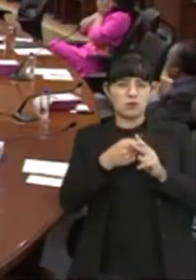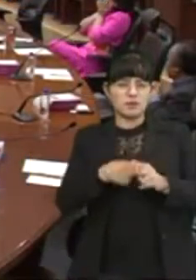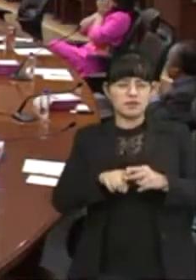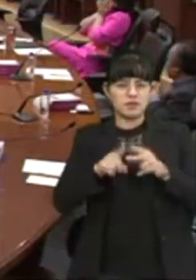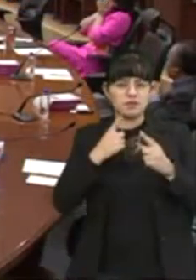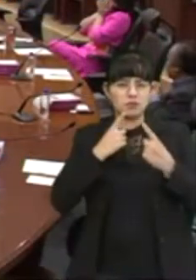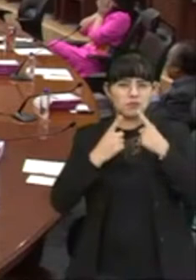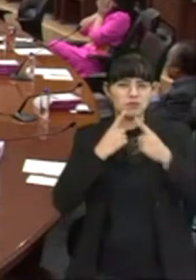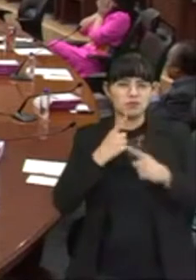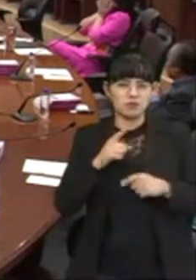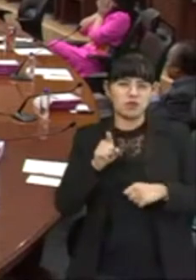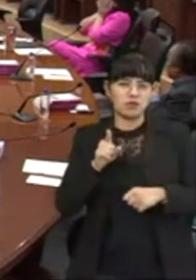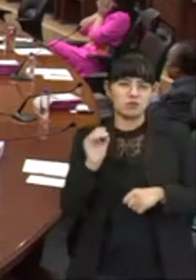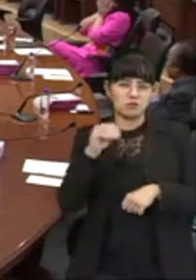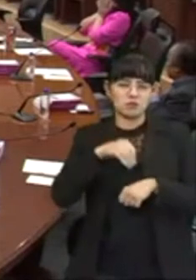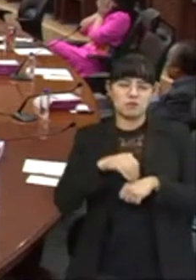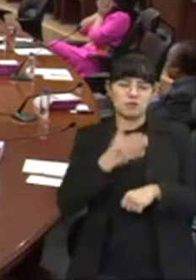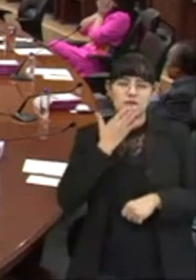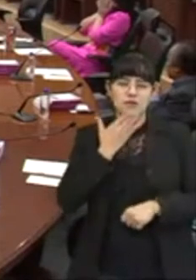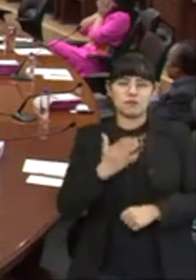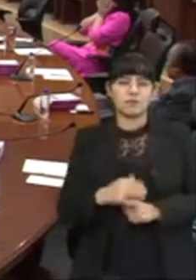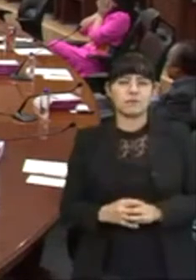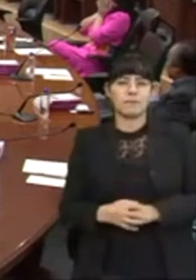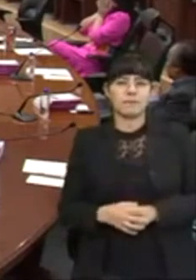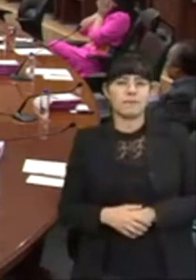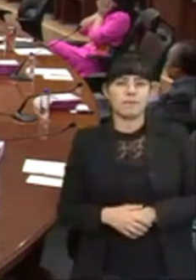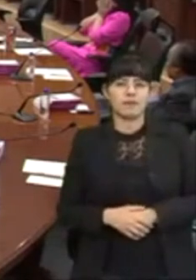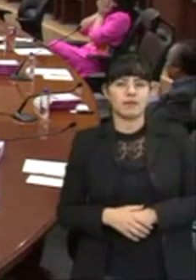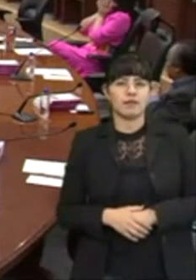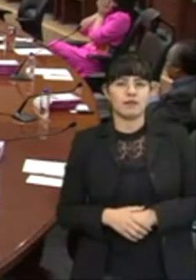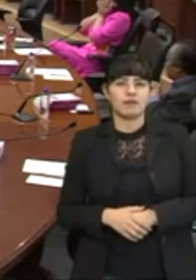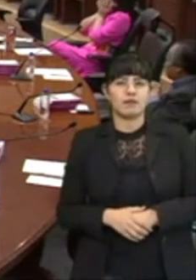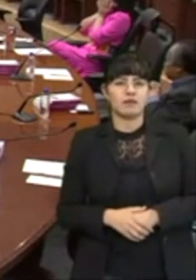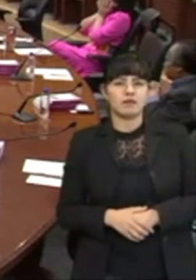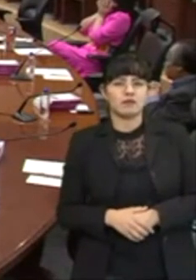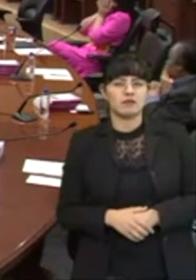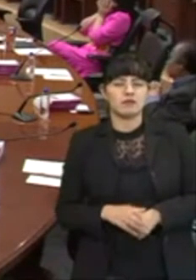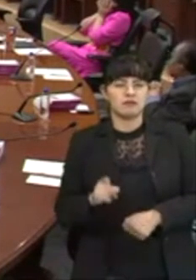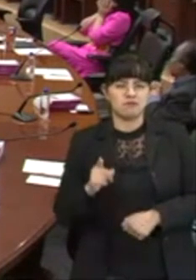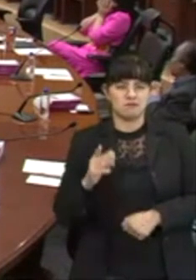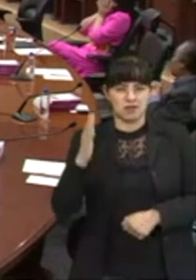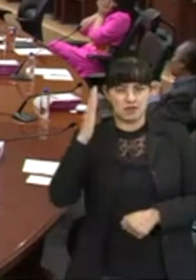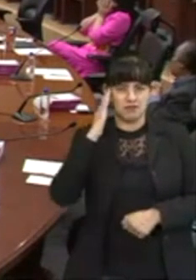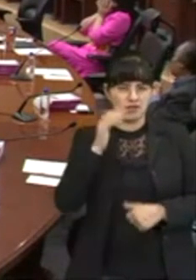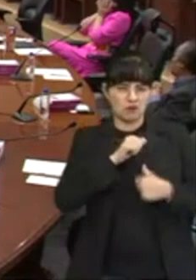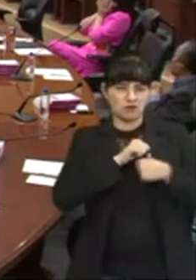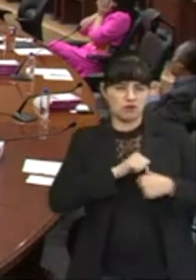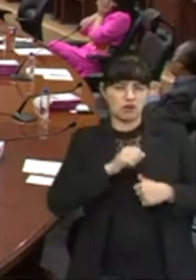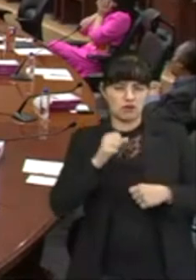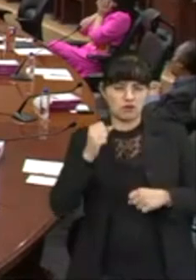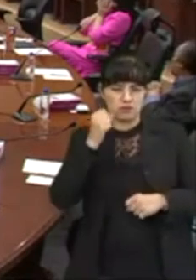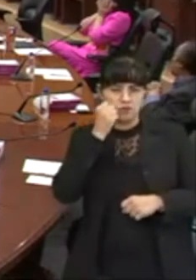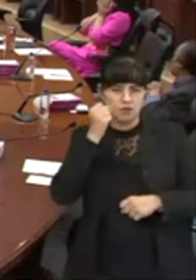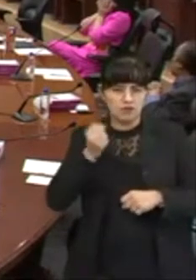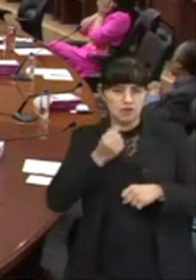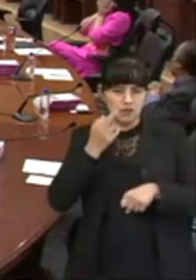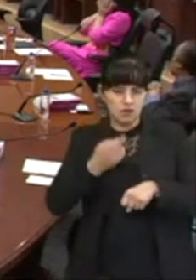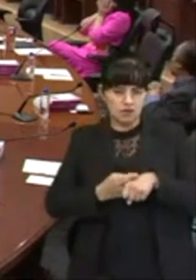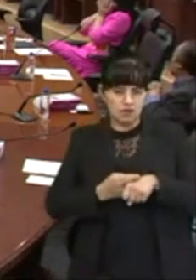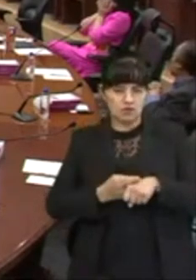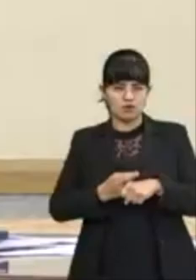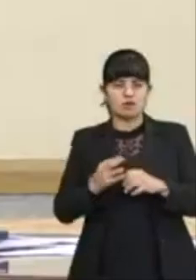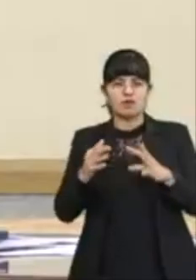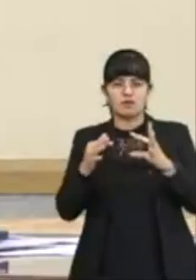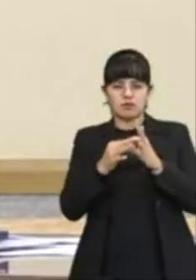También, de acuerdo a lo que se da a conocer, de proponer a quienes habrán de encabezar las respectivas áreas ejecutivas y técnicas de la institución.